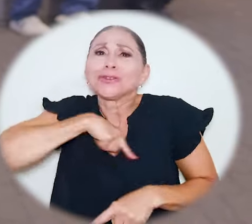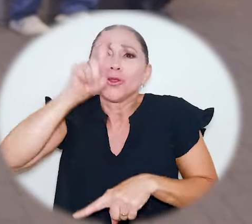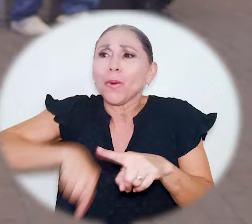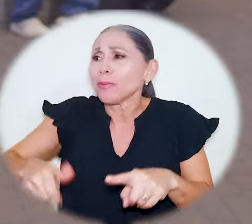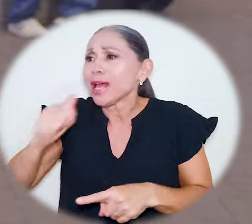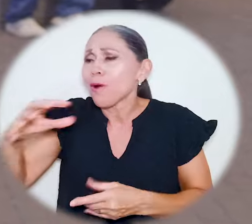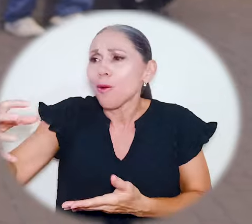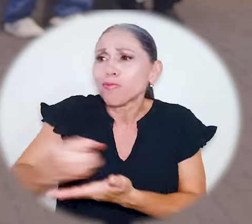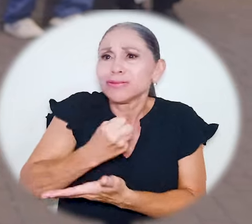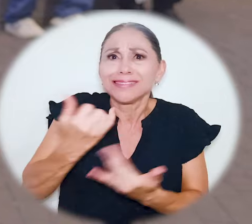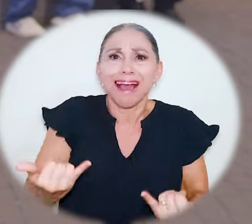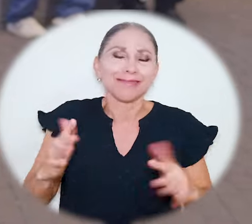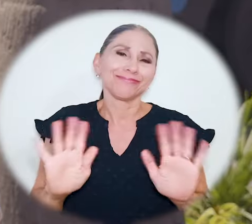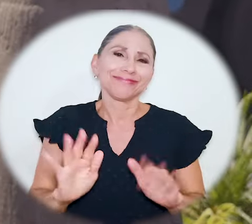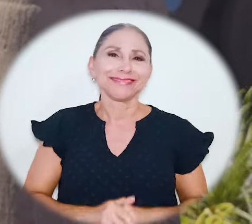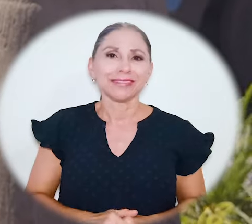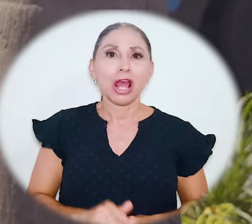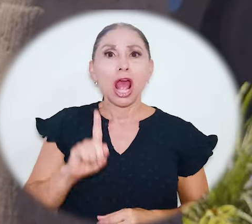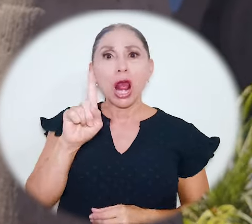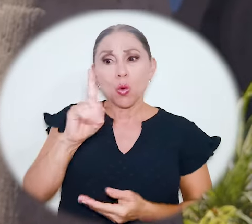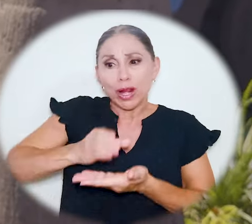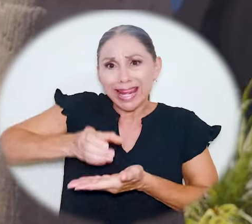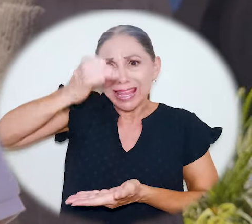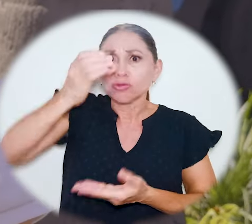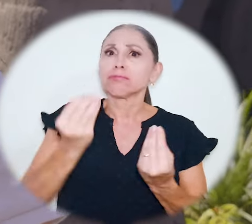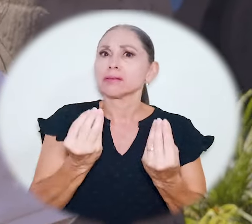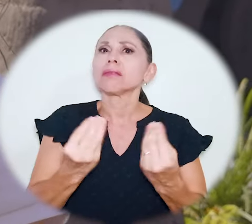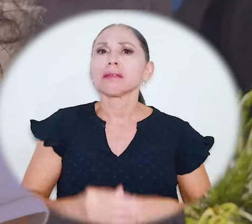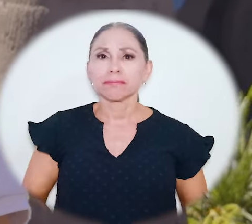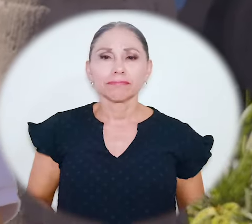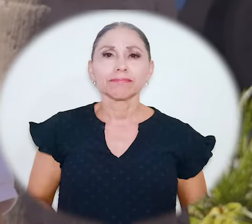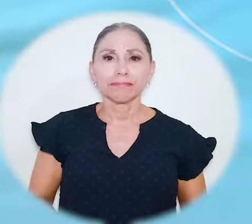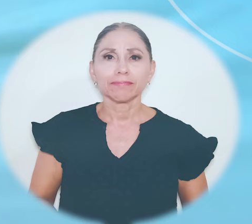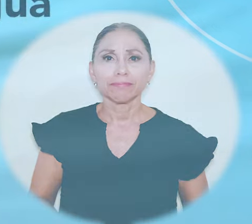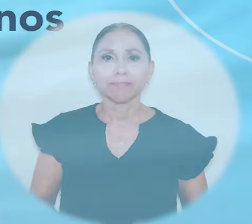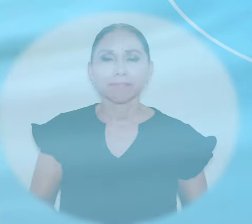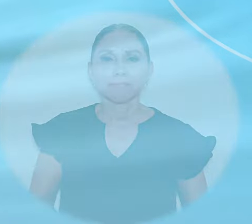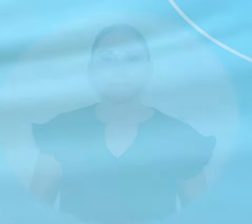podemos llegar a agarrarla y ya. 1 litro, en realidad es bastante.